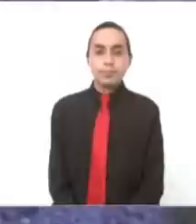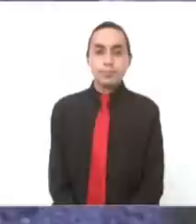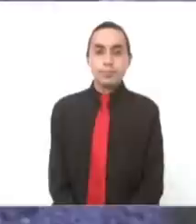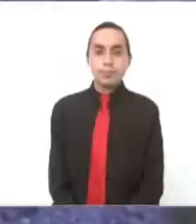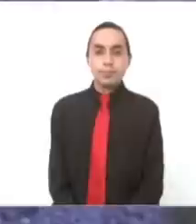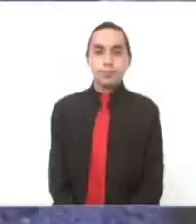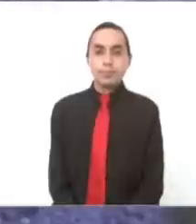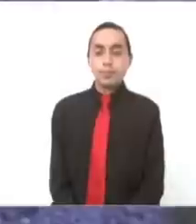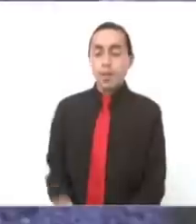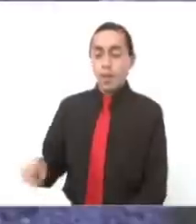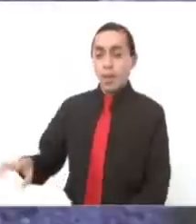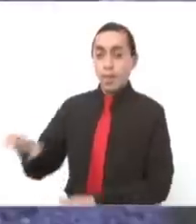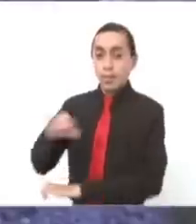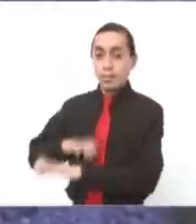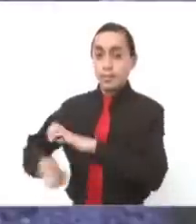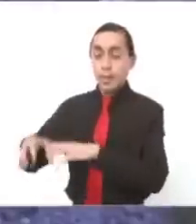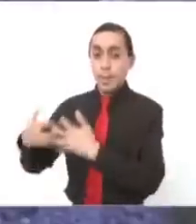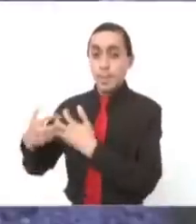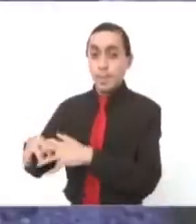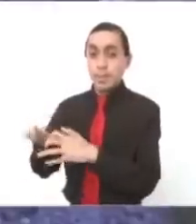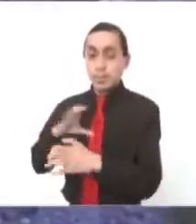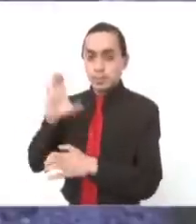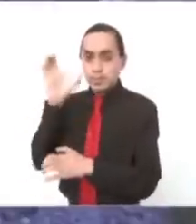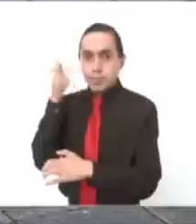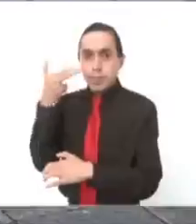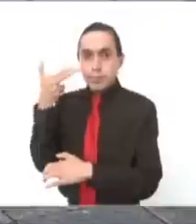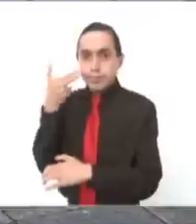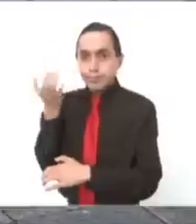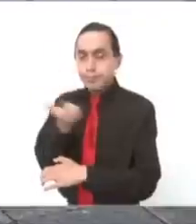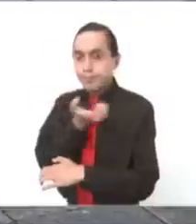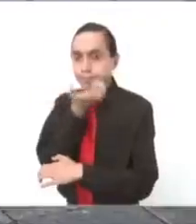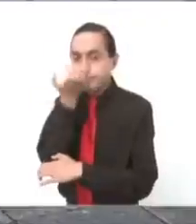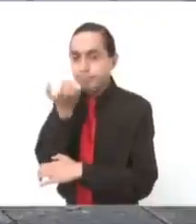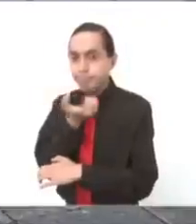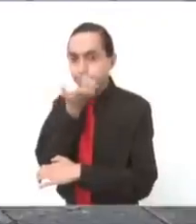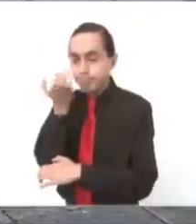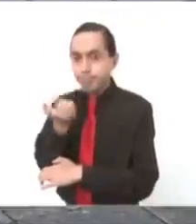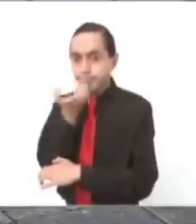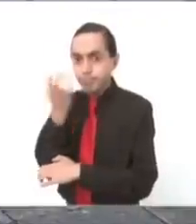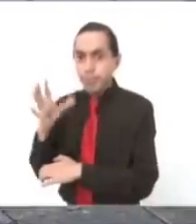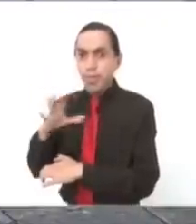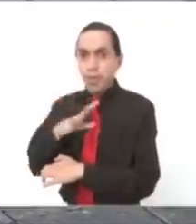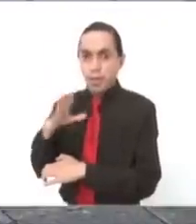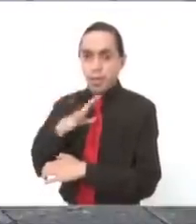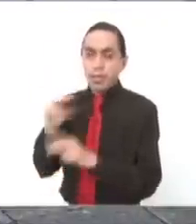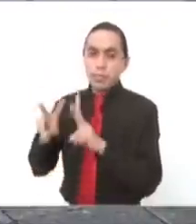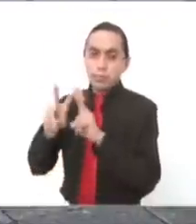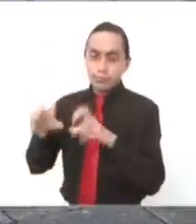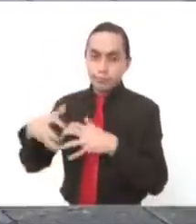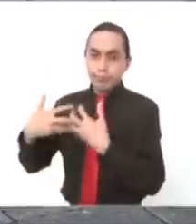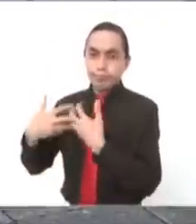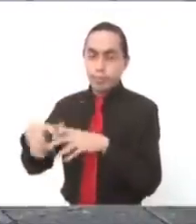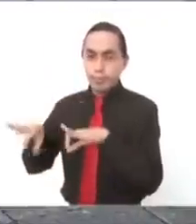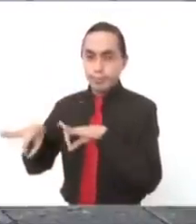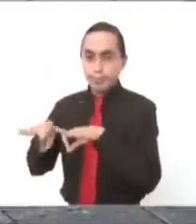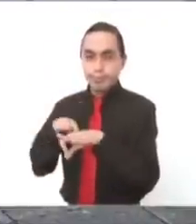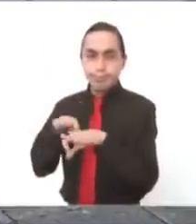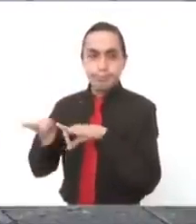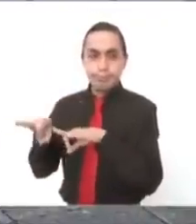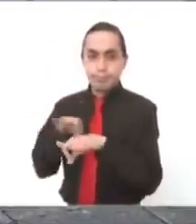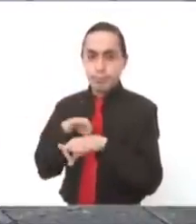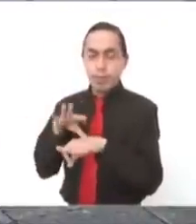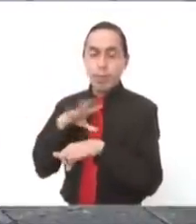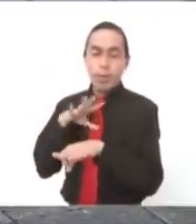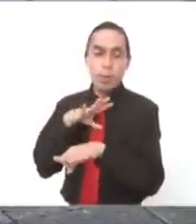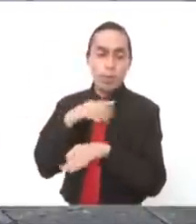Cada vez más empresas chinas están adaptando al nuevo patrón de división industrial internacional del trabajo e intensificando la coordinación de